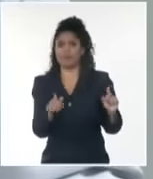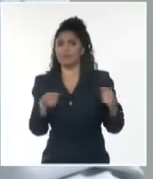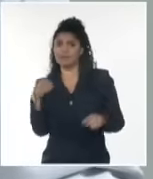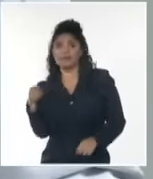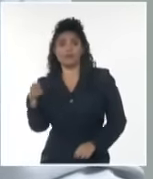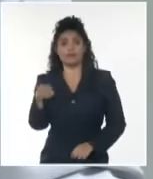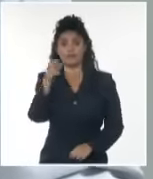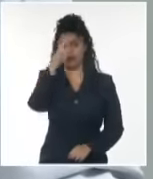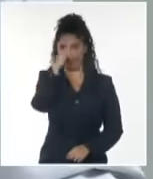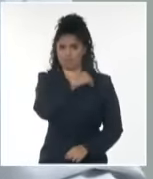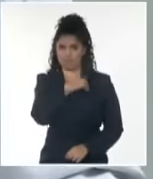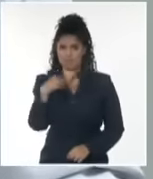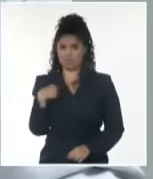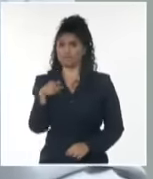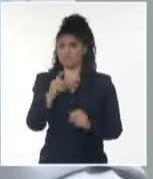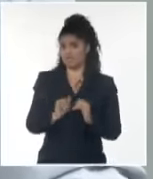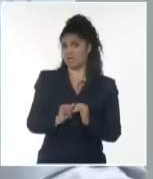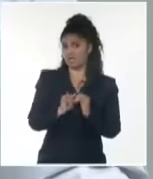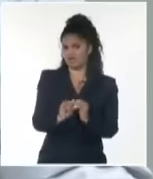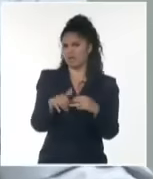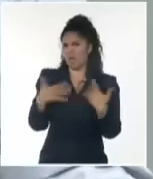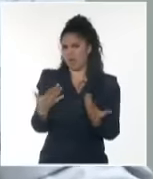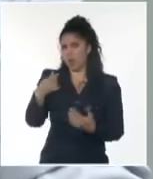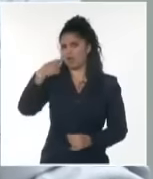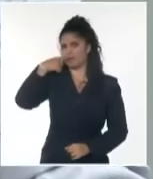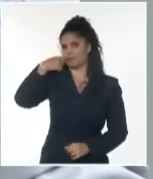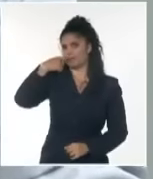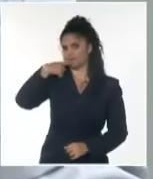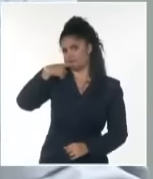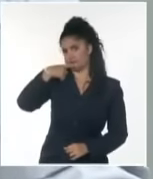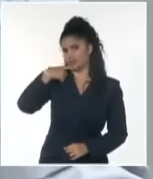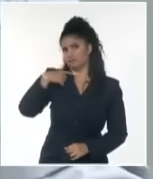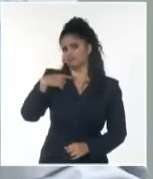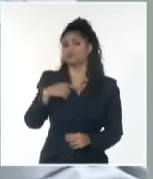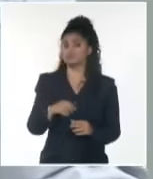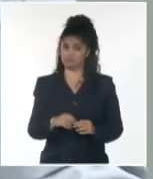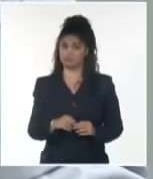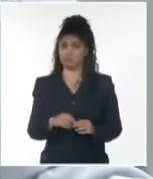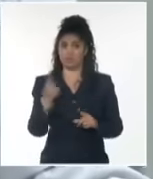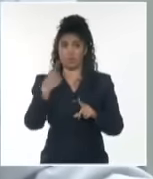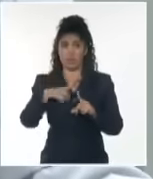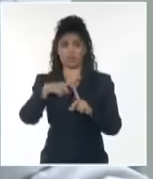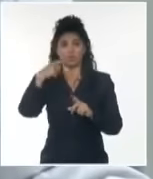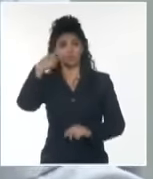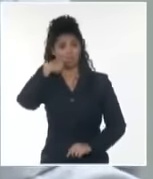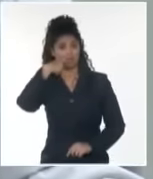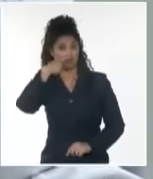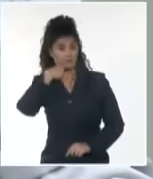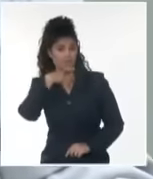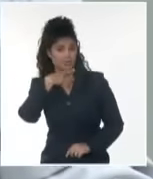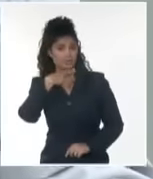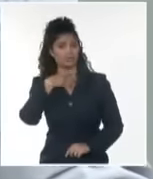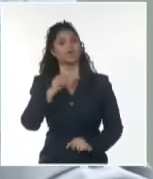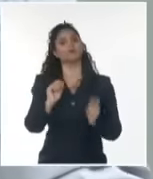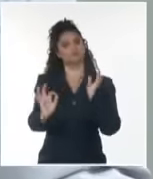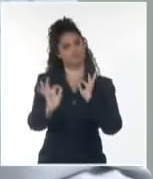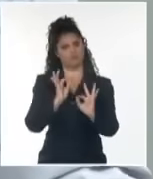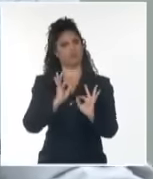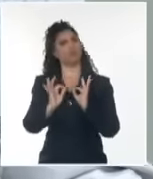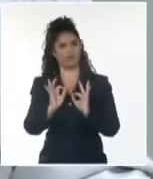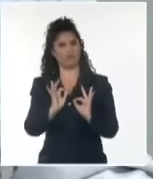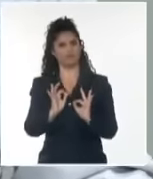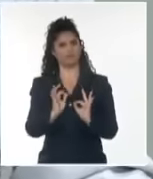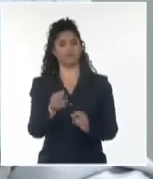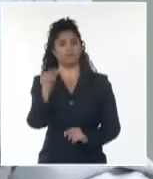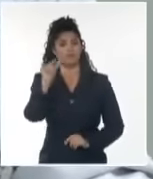solamente que lo identifique, porque no lleva otro tipo de tratamiento que no sea este, a no ser que presente alguna